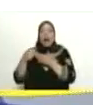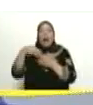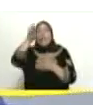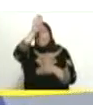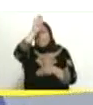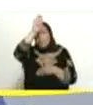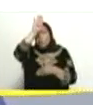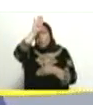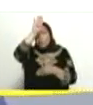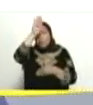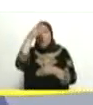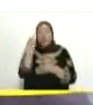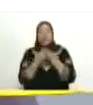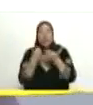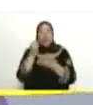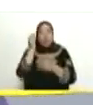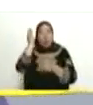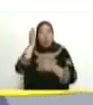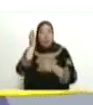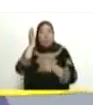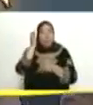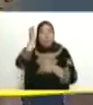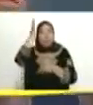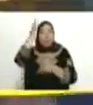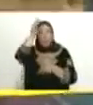Conciencia de Montalbán. ¿Dónde está? Aquí está.